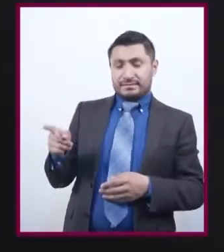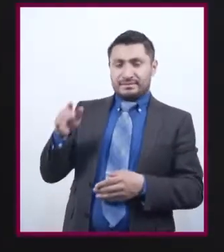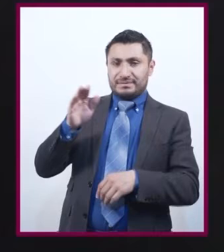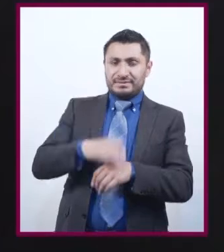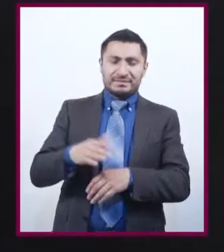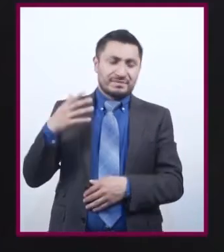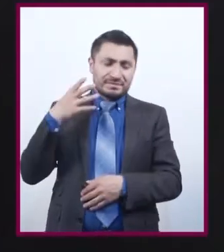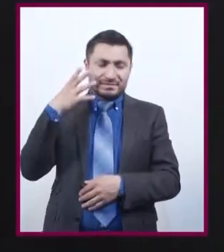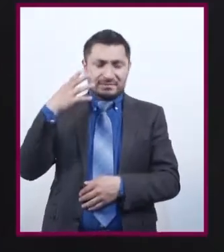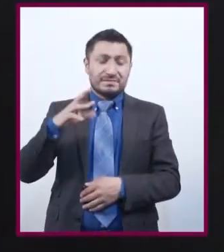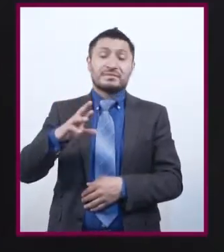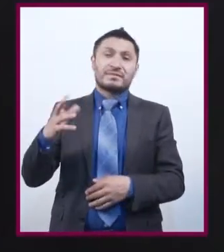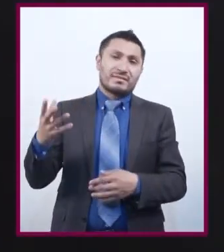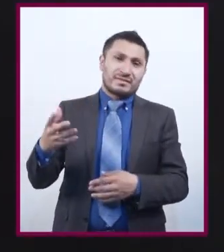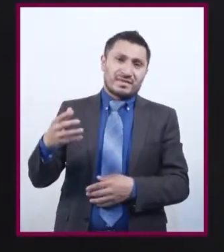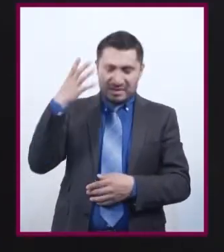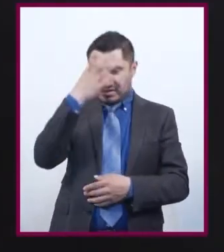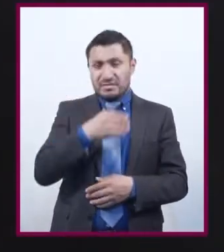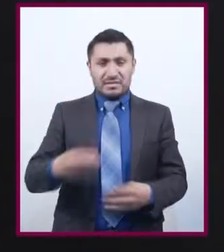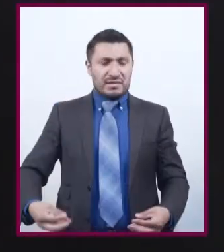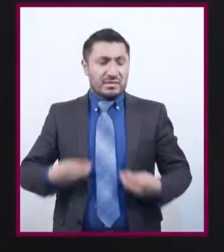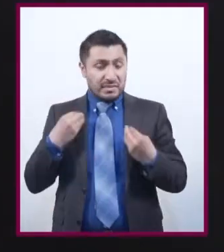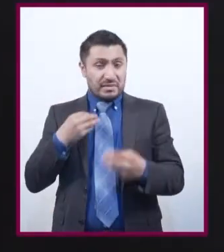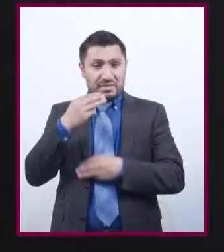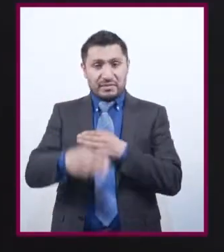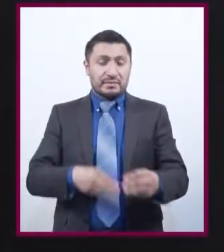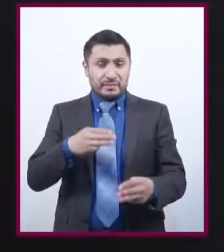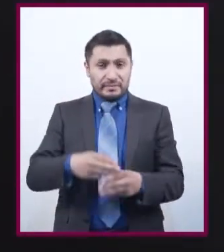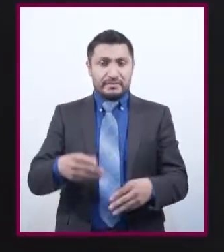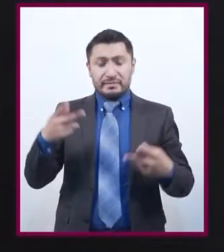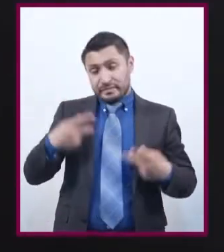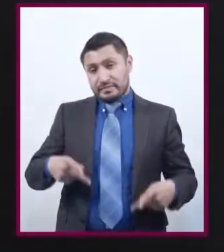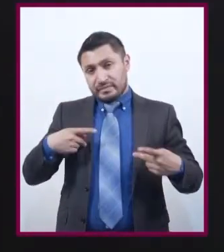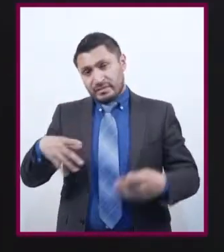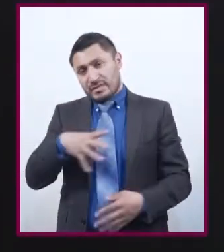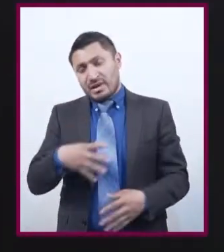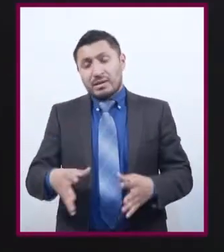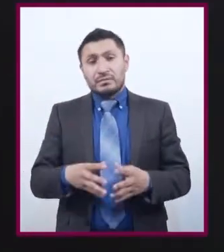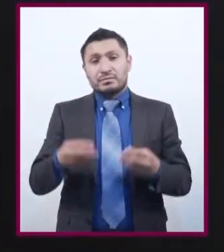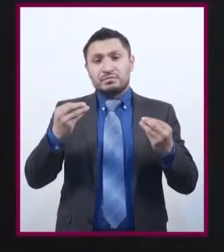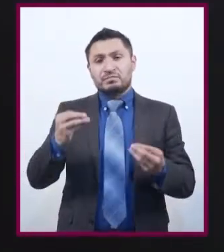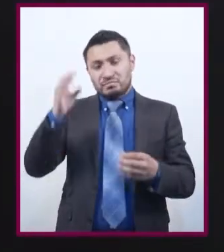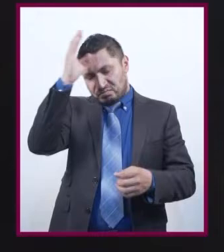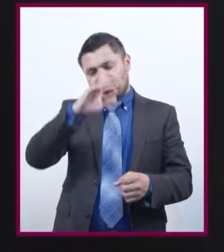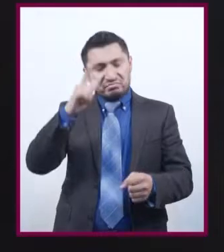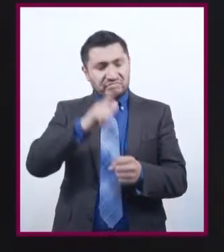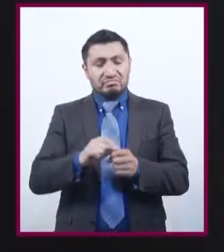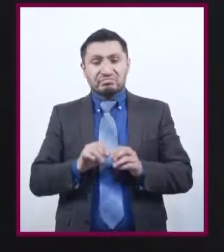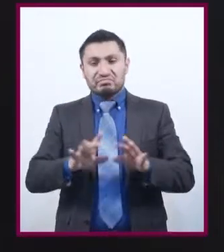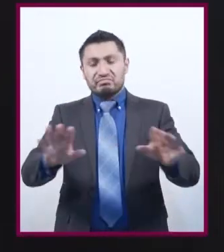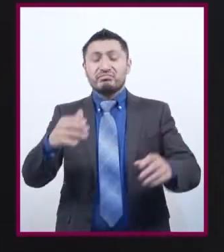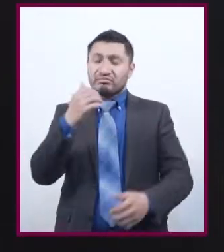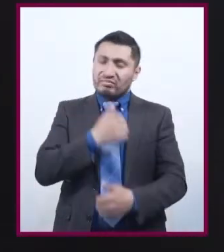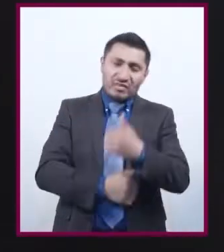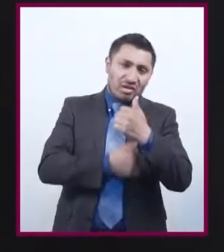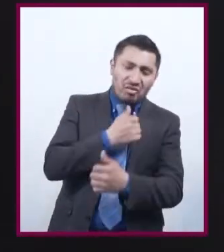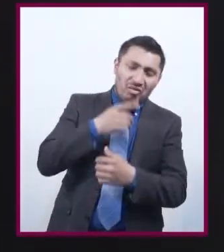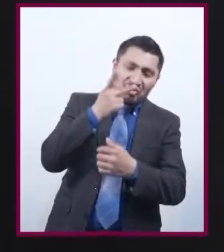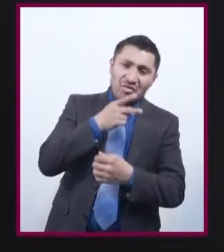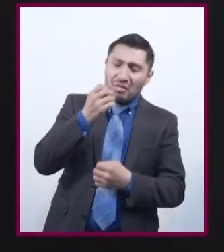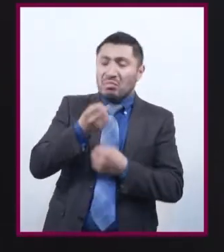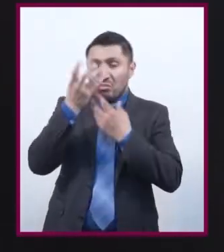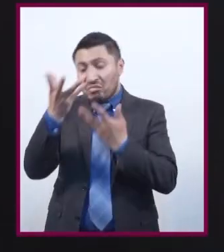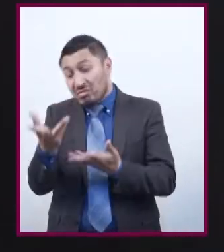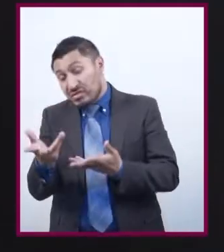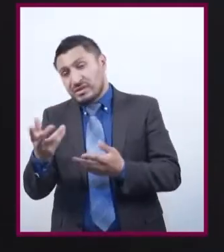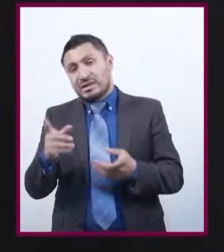porque era la más cómoda para vivir en todo el mundo pues sus habitantes podía disfrutar de una amplia gama de eventos culturales como